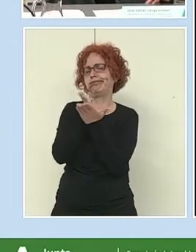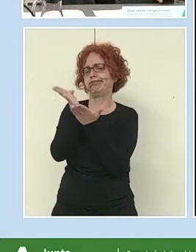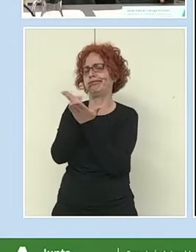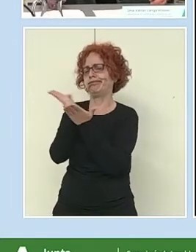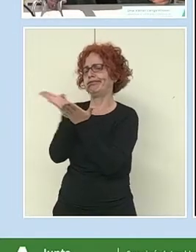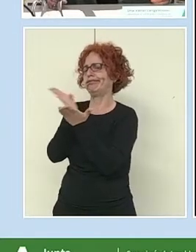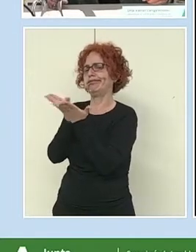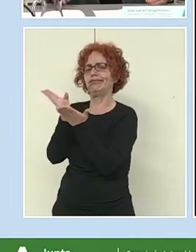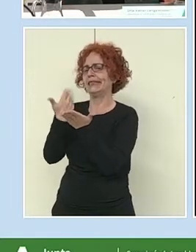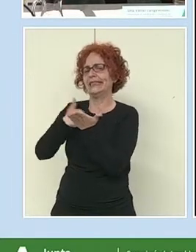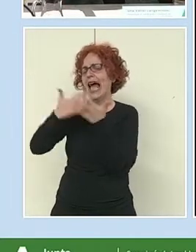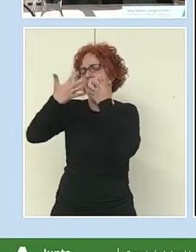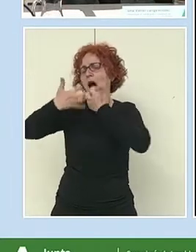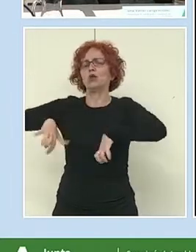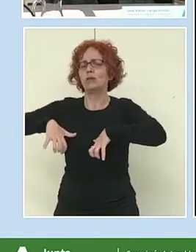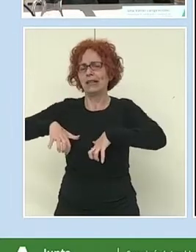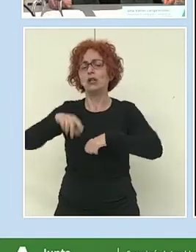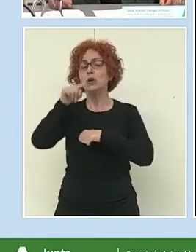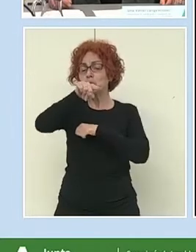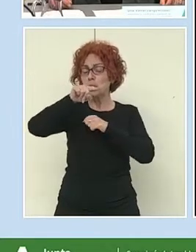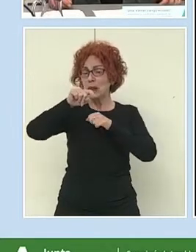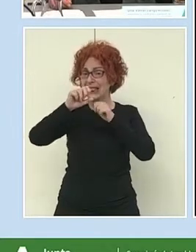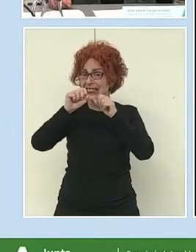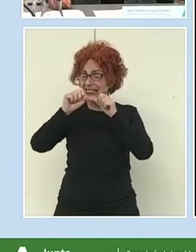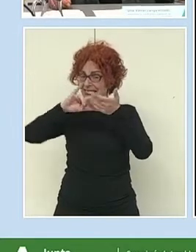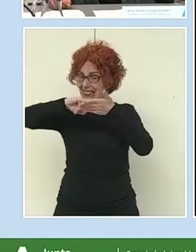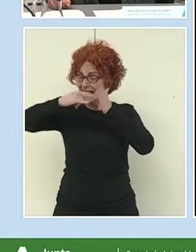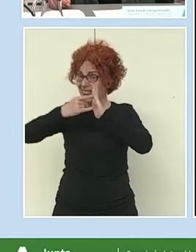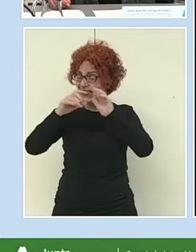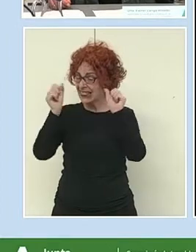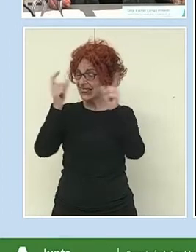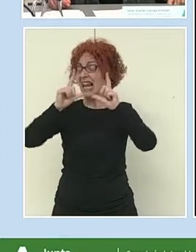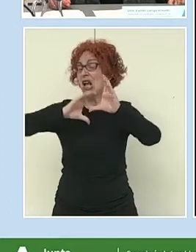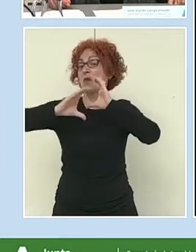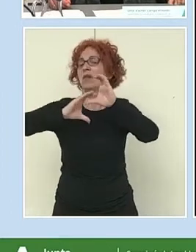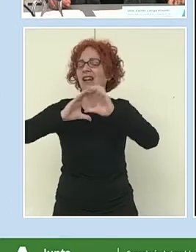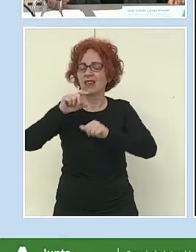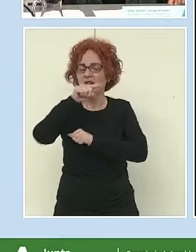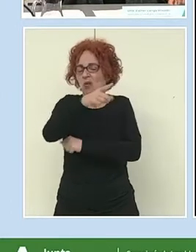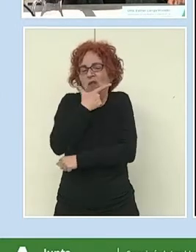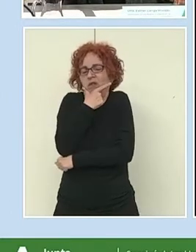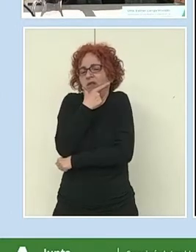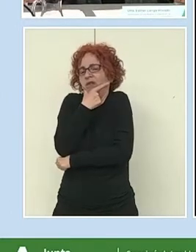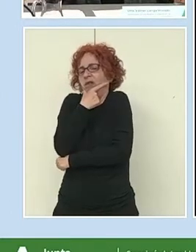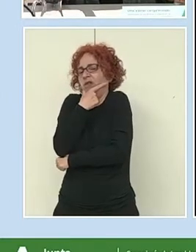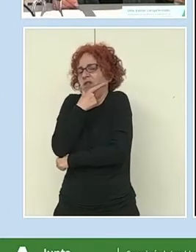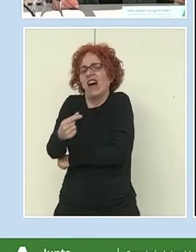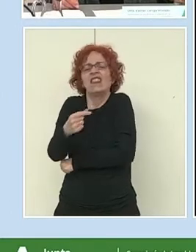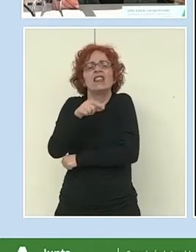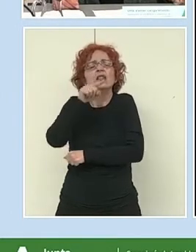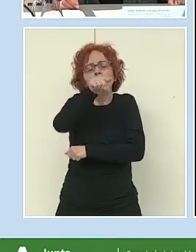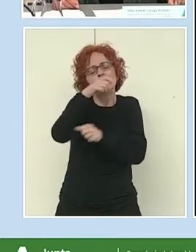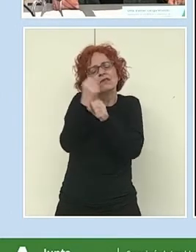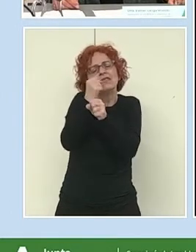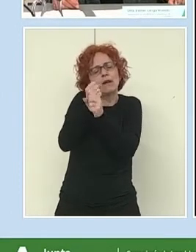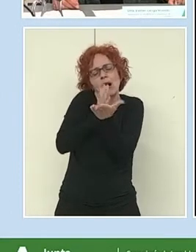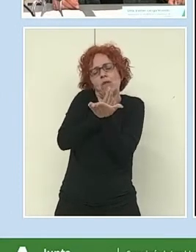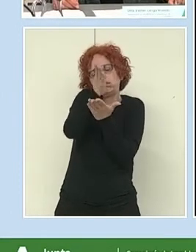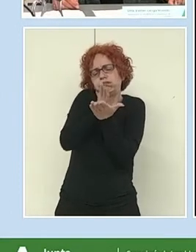de fábrica, ¿no? Ya somos capaces, sin excesiva dificultad, de cambiar de campo o